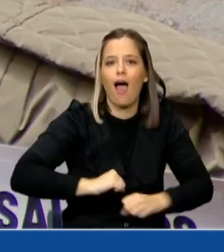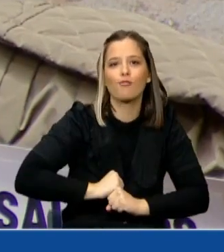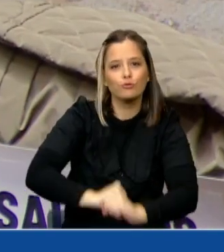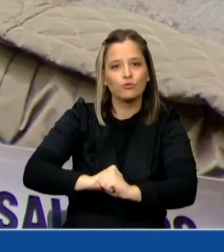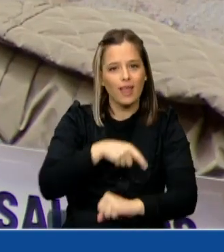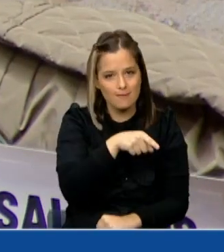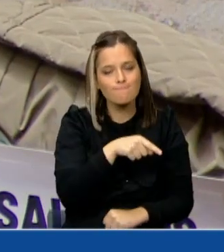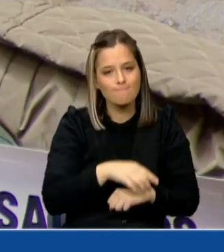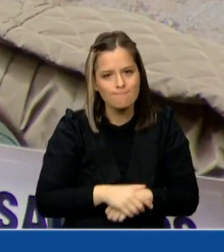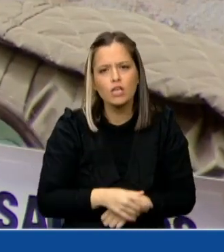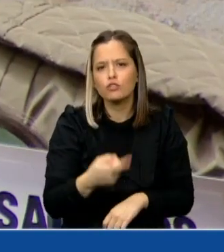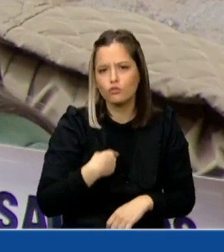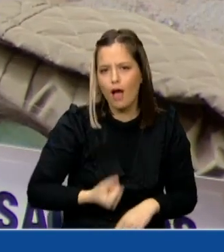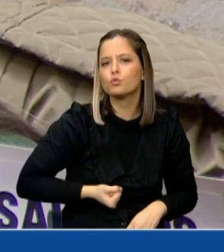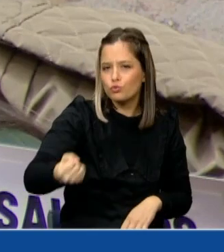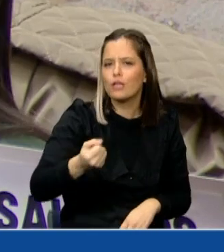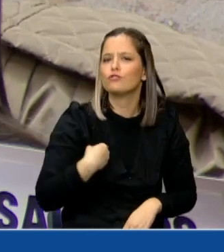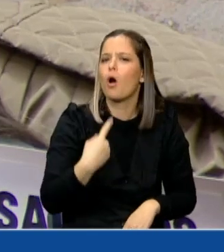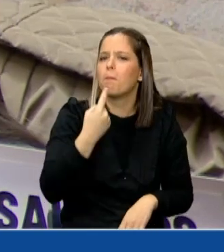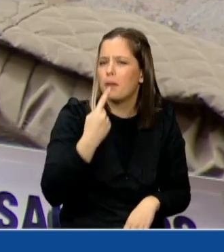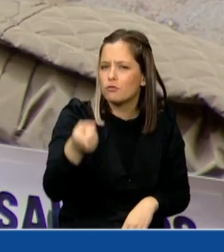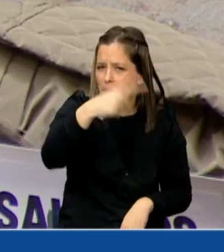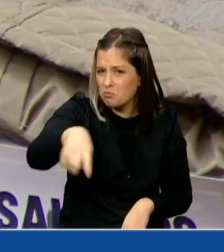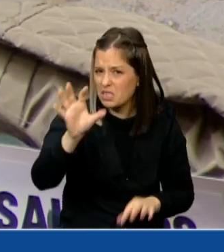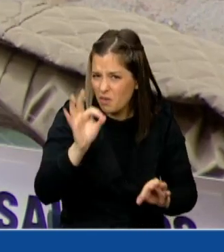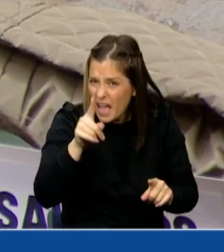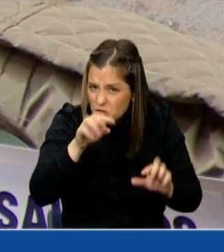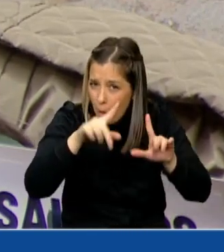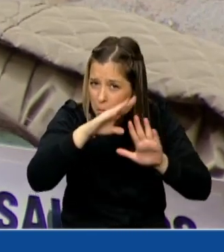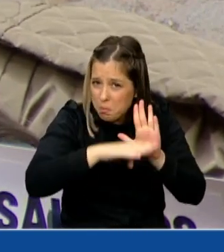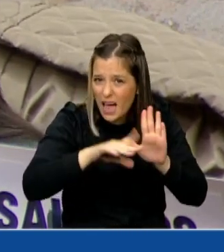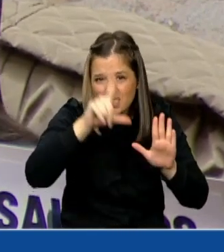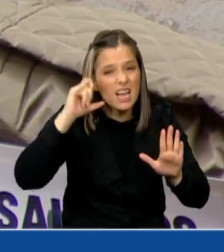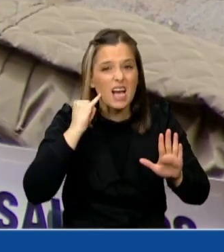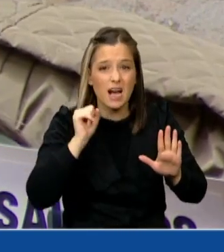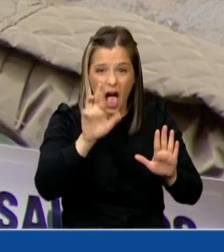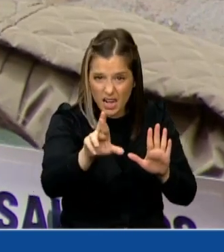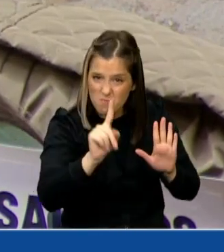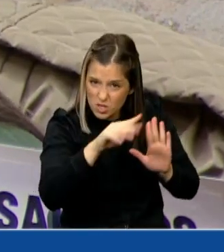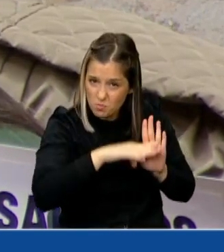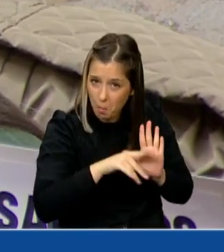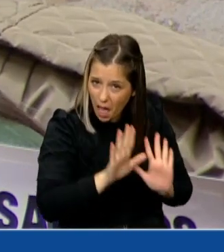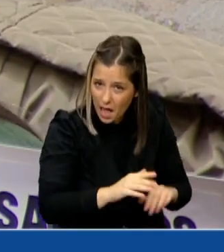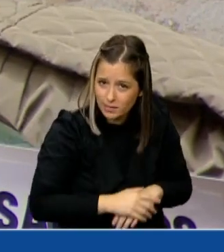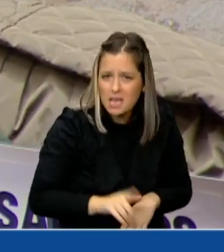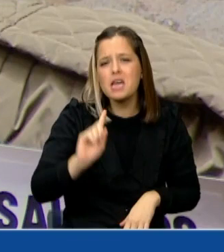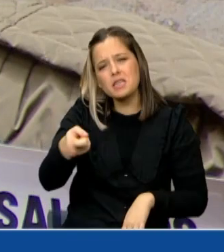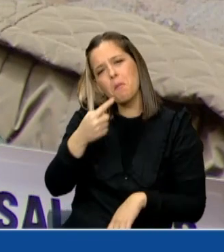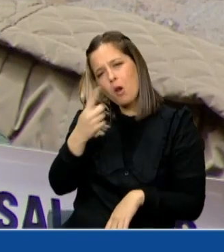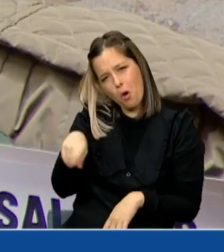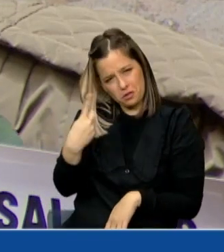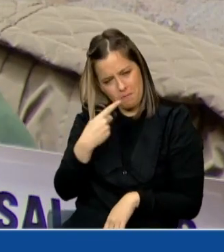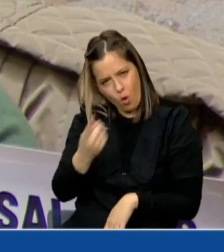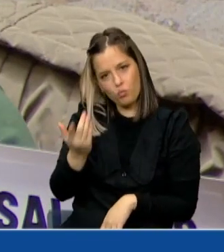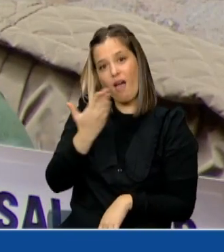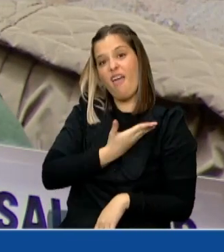llegar? Y pregunto también, después de todo su informe sobre el tema del crédito con el FMI,